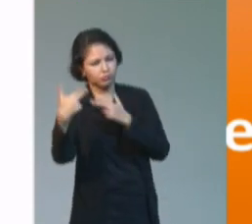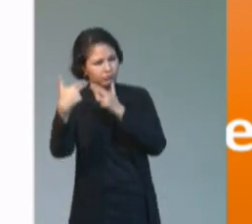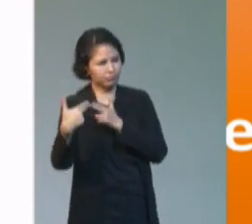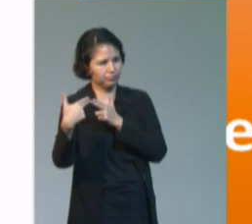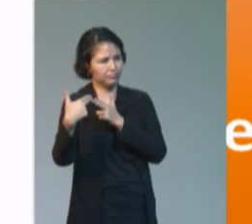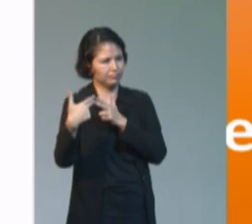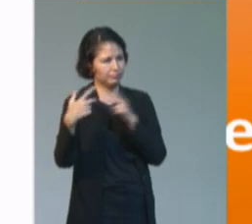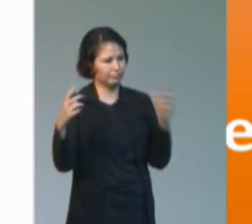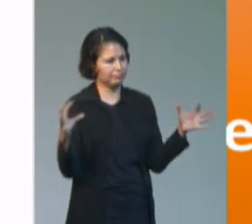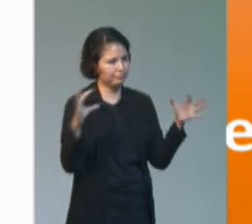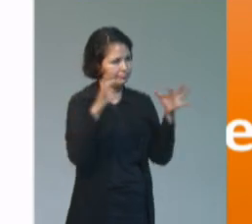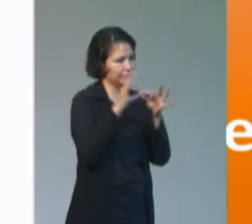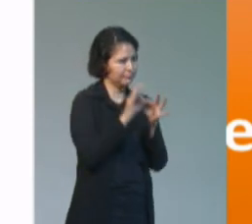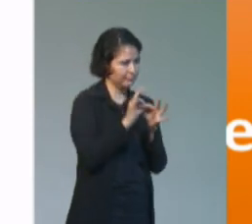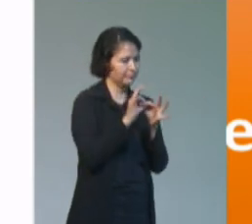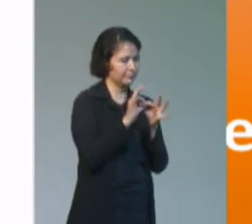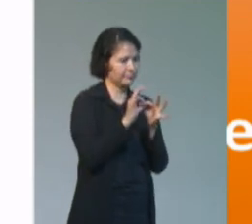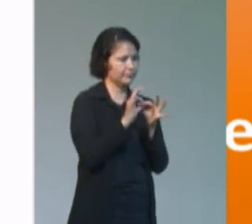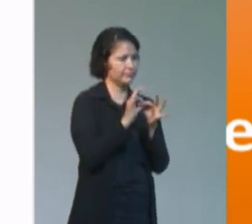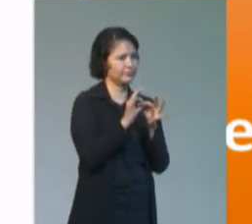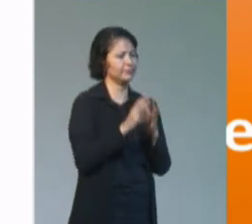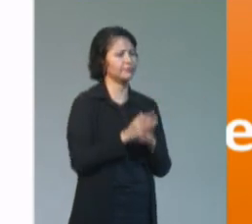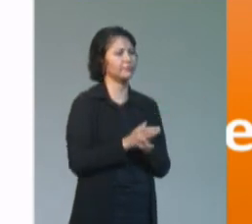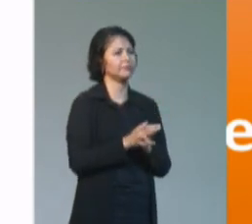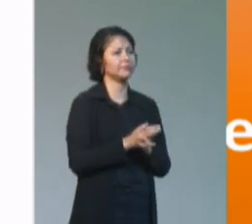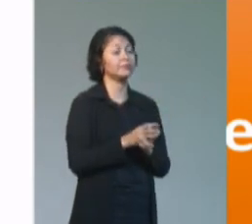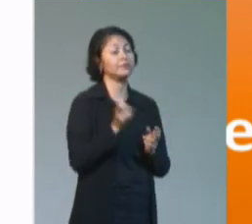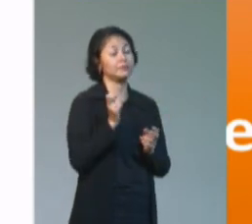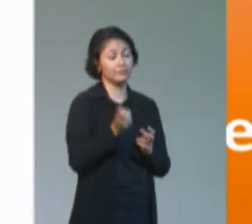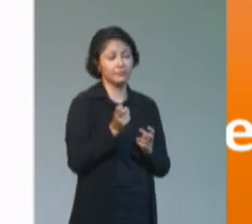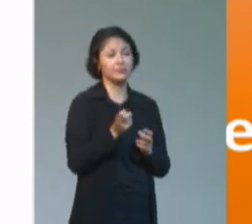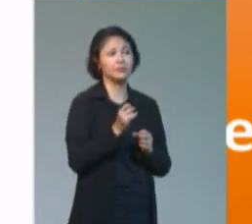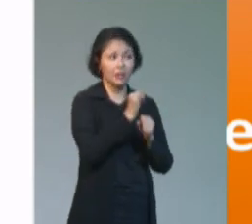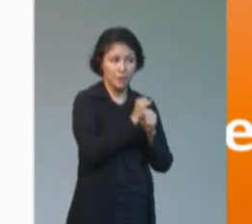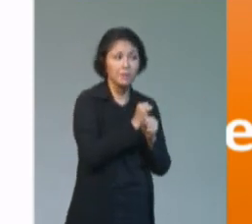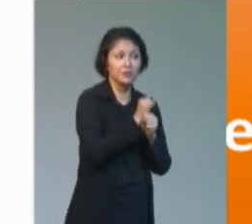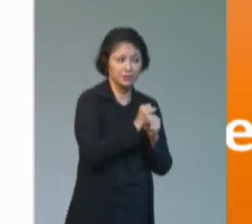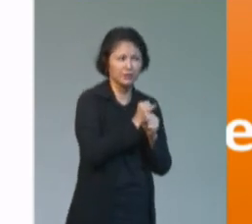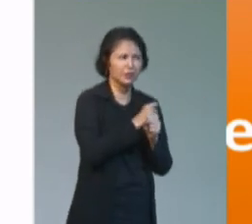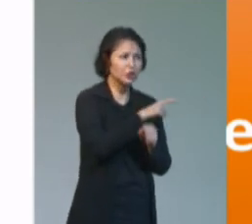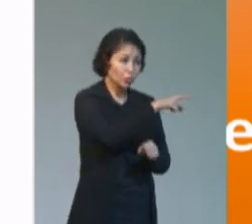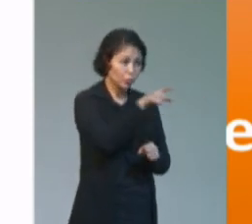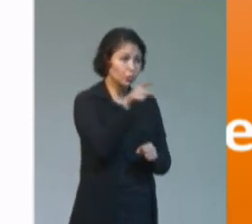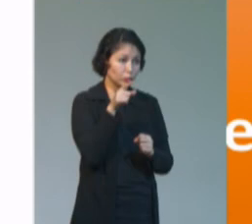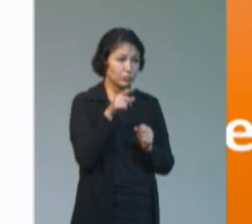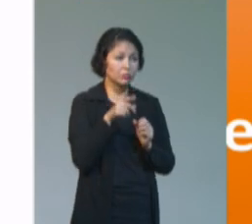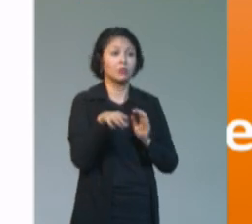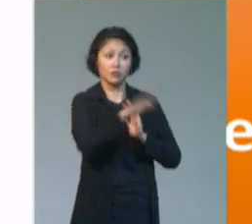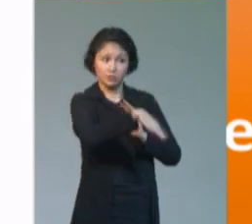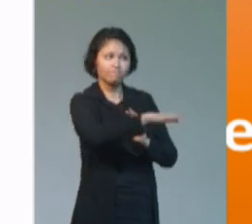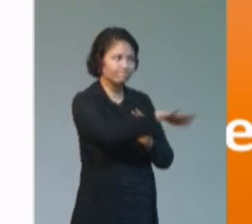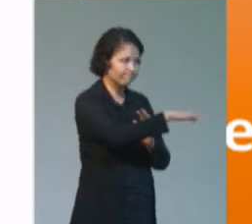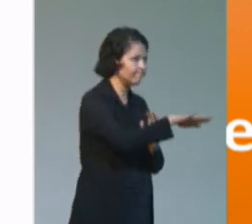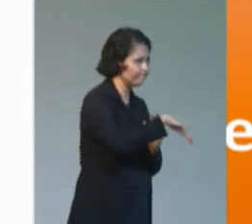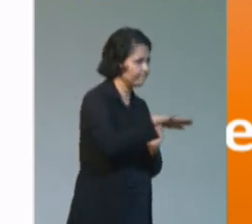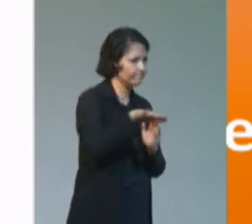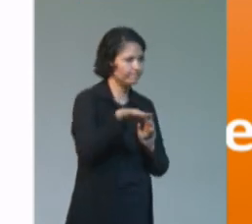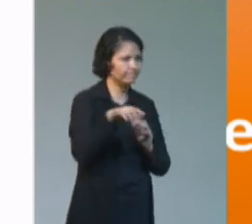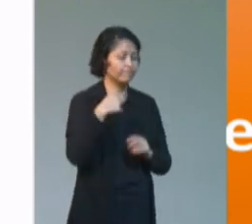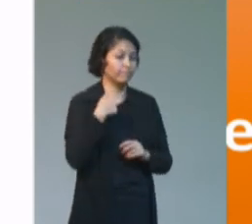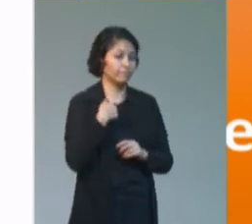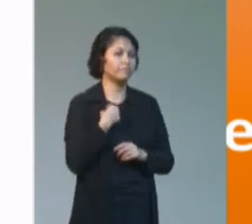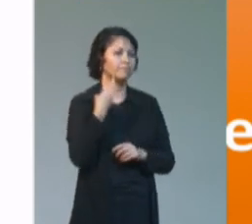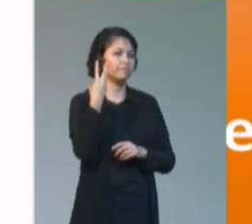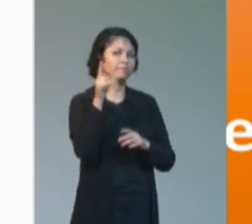virtual y ahí hay una serie de investigaciones si ustedes pudieran verlo pues yo he puesto 333